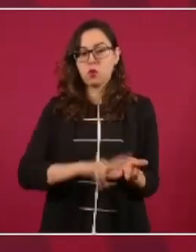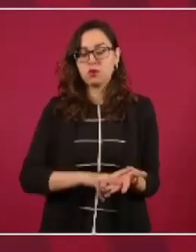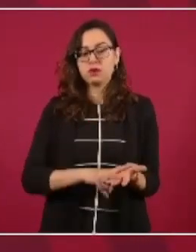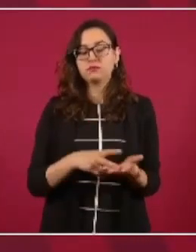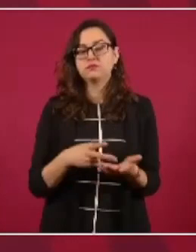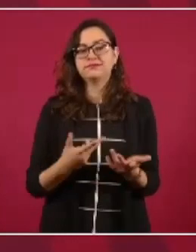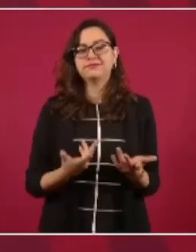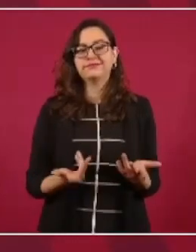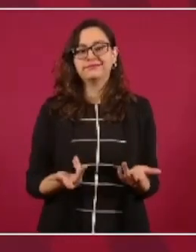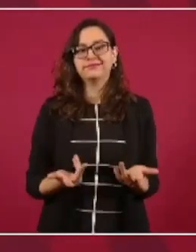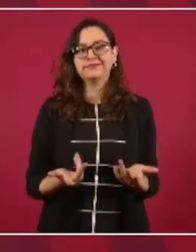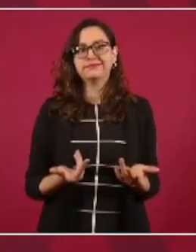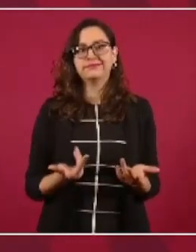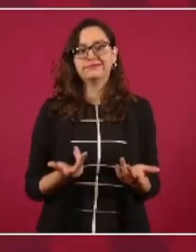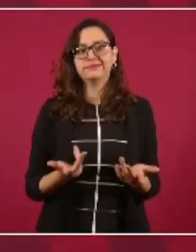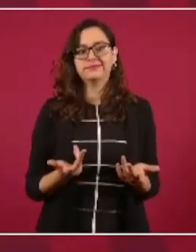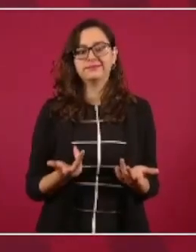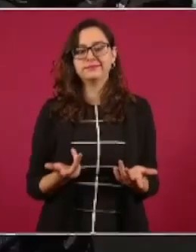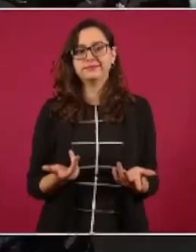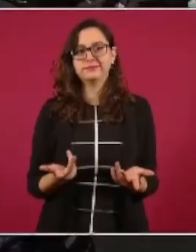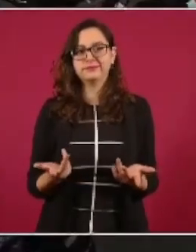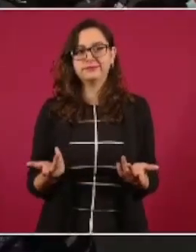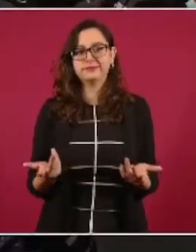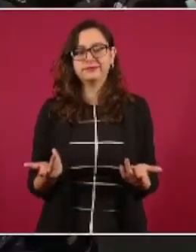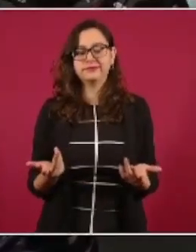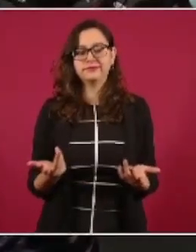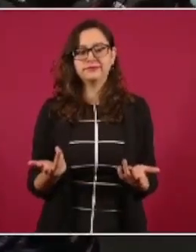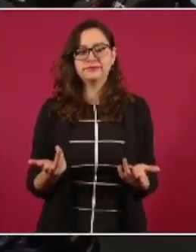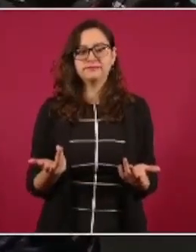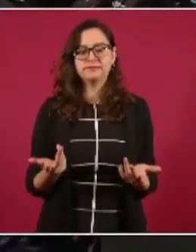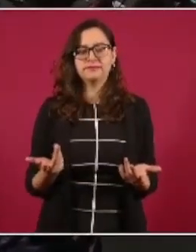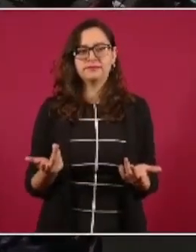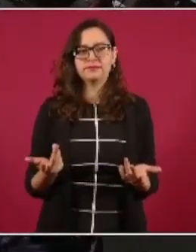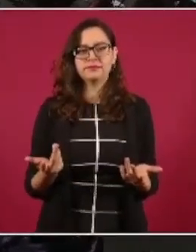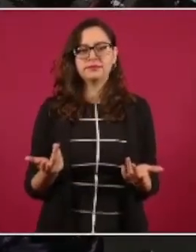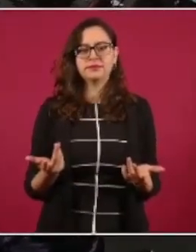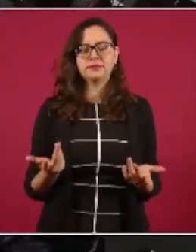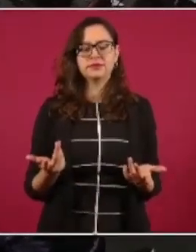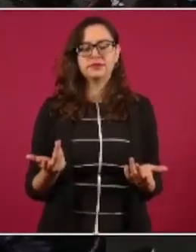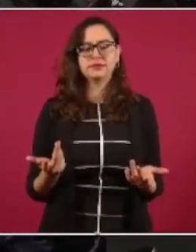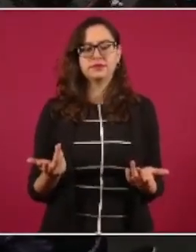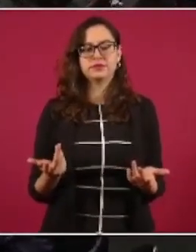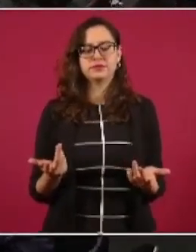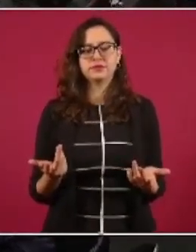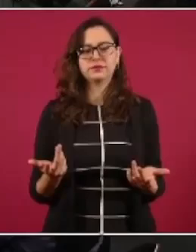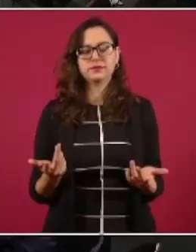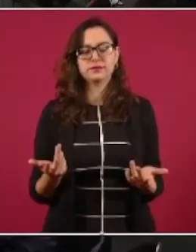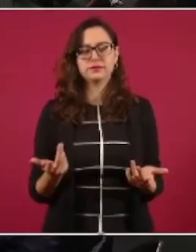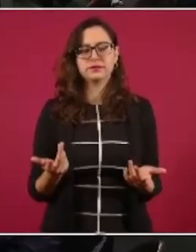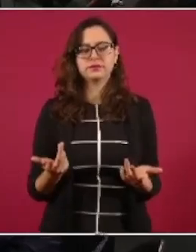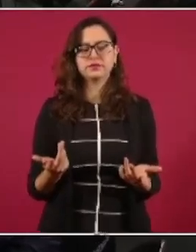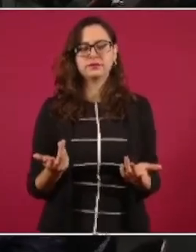Y no hay que dejar de